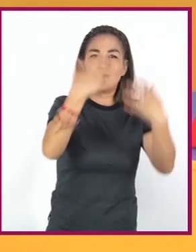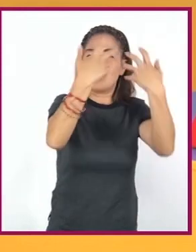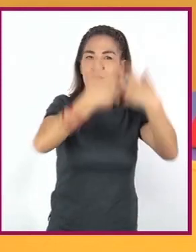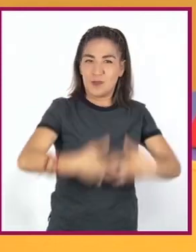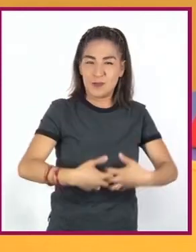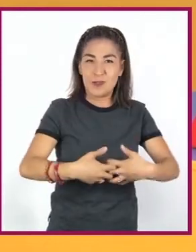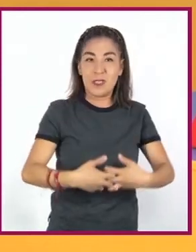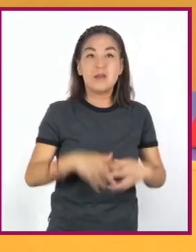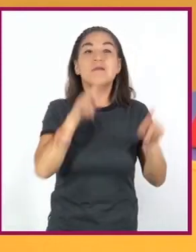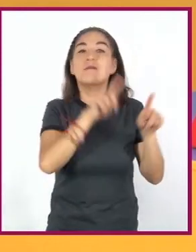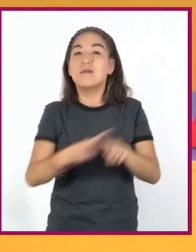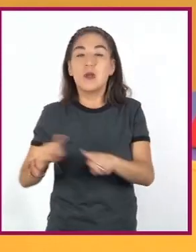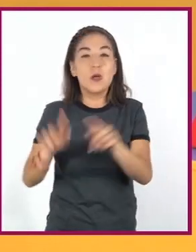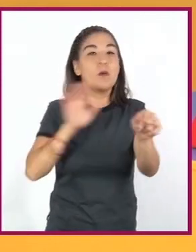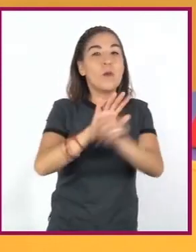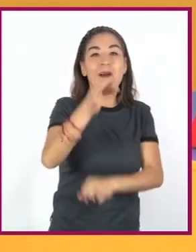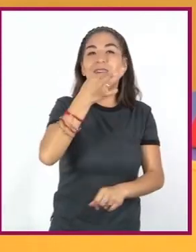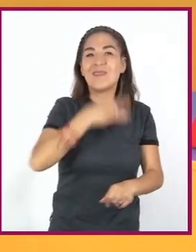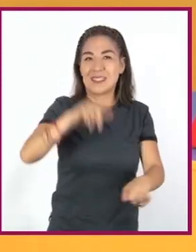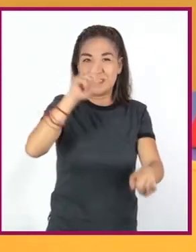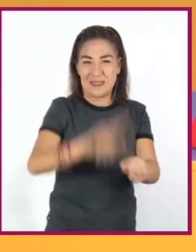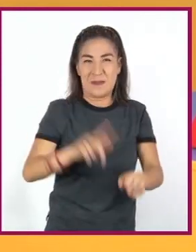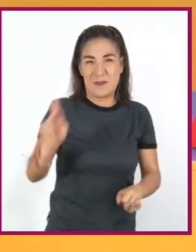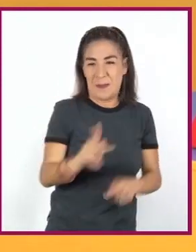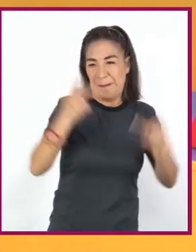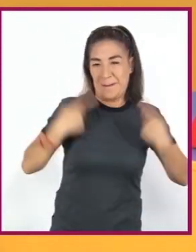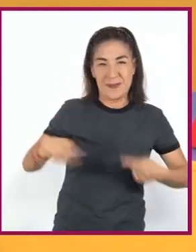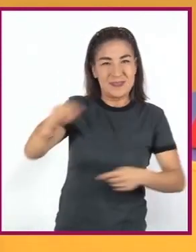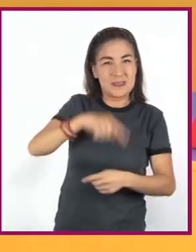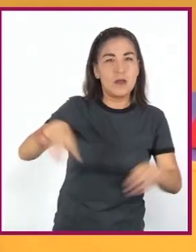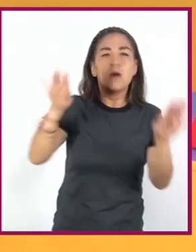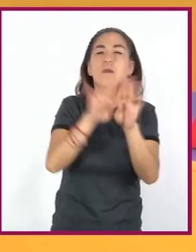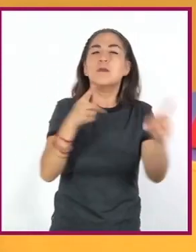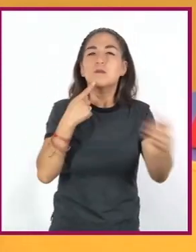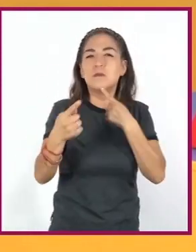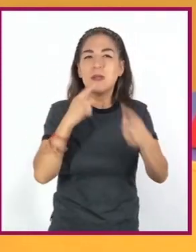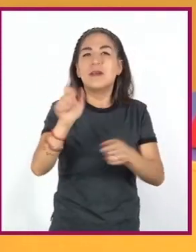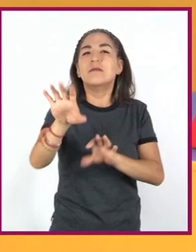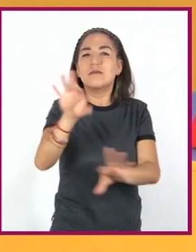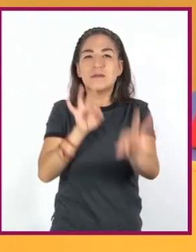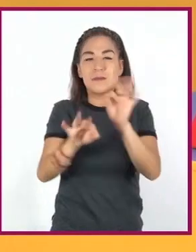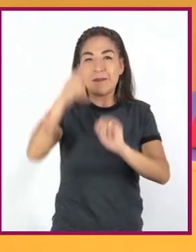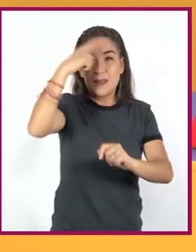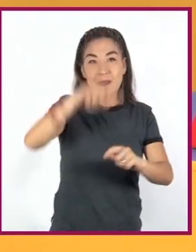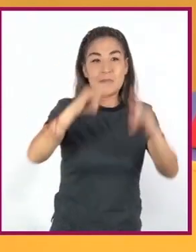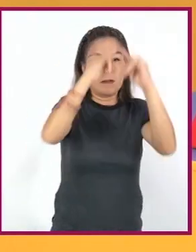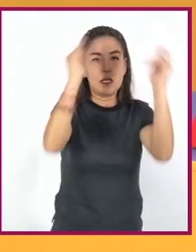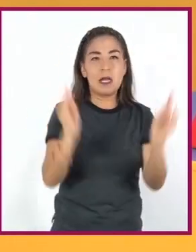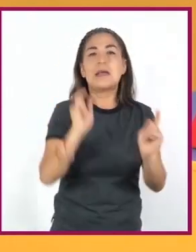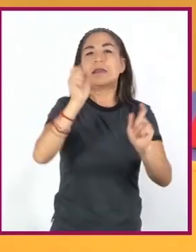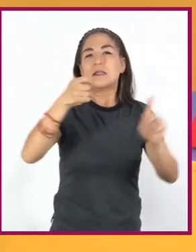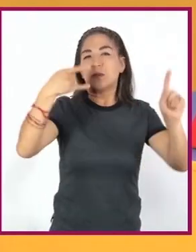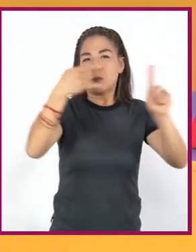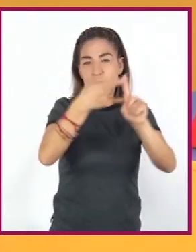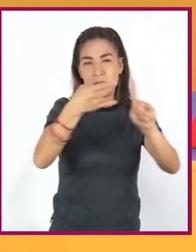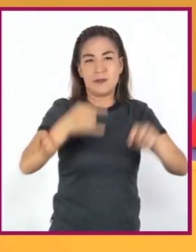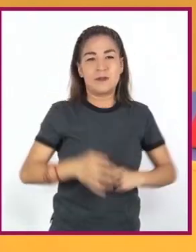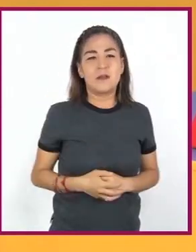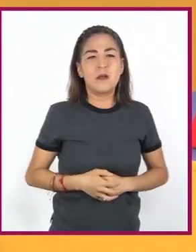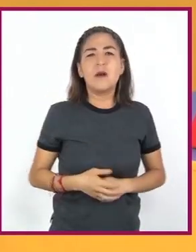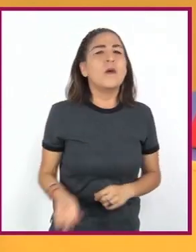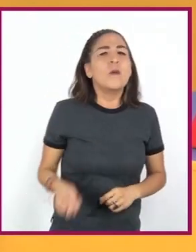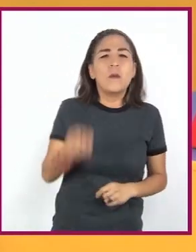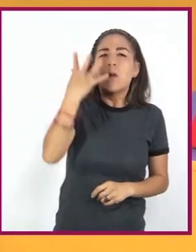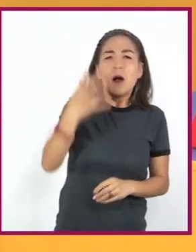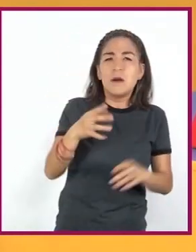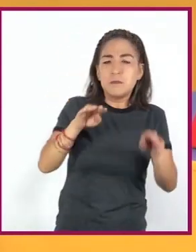Los organizadores de la fiesta del pueblo están considerando elegir una carpa de forma cuadrangular. ¿Cuánto debe medir